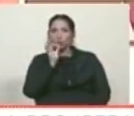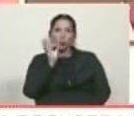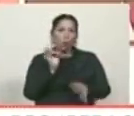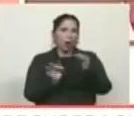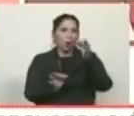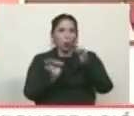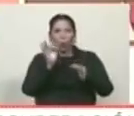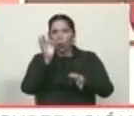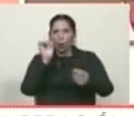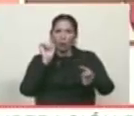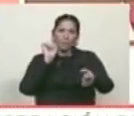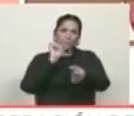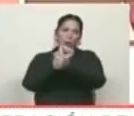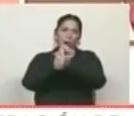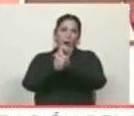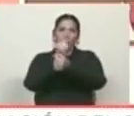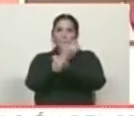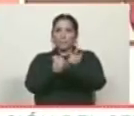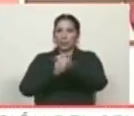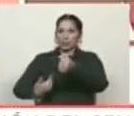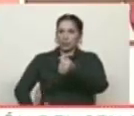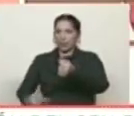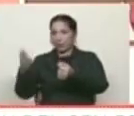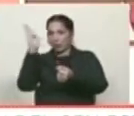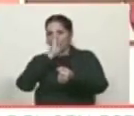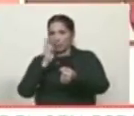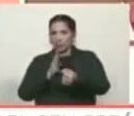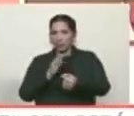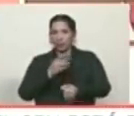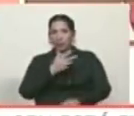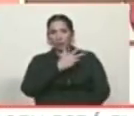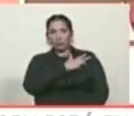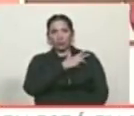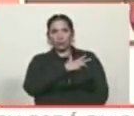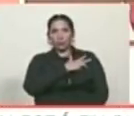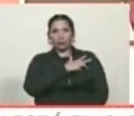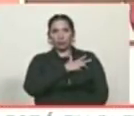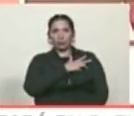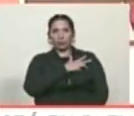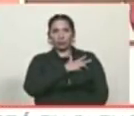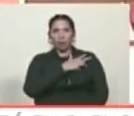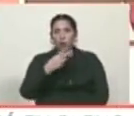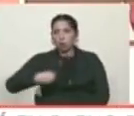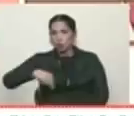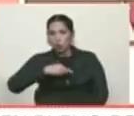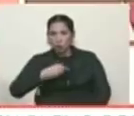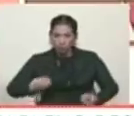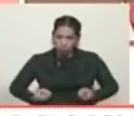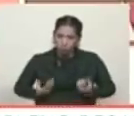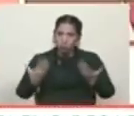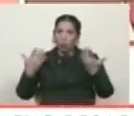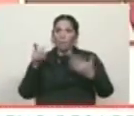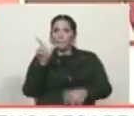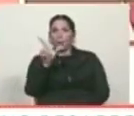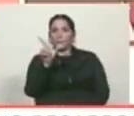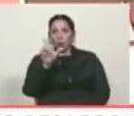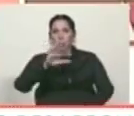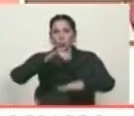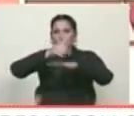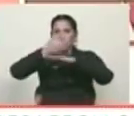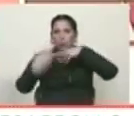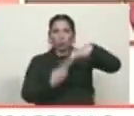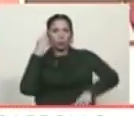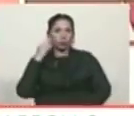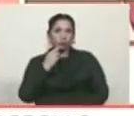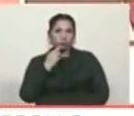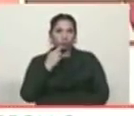encarcelamiento del presidente brasileño Lula da Silva, queremos expresar desde la Dirección Nacional del Partido Socialista Unido de Venezuela, desde la Revolución